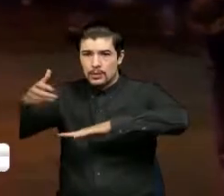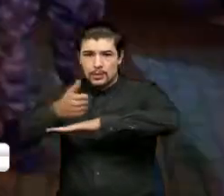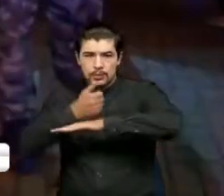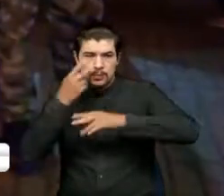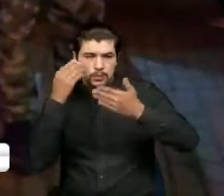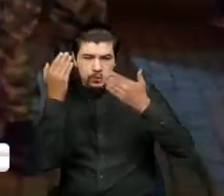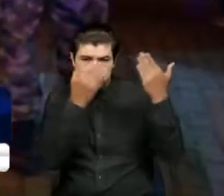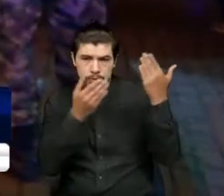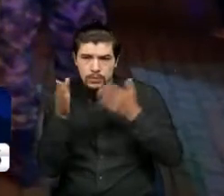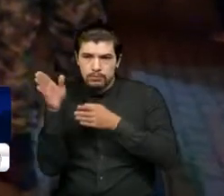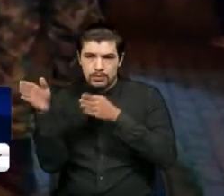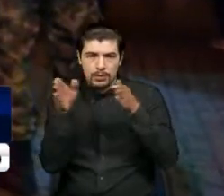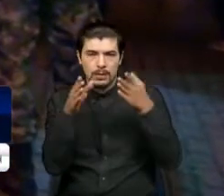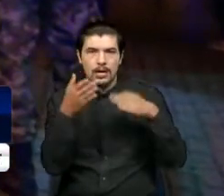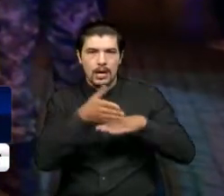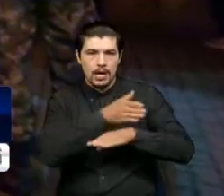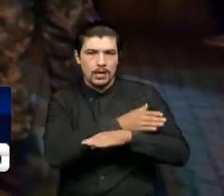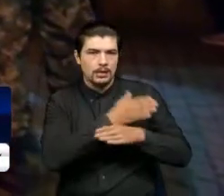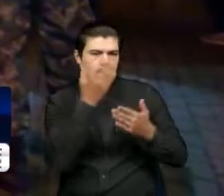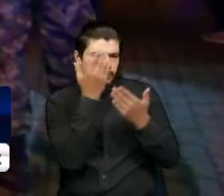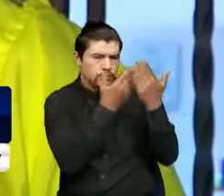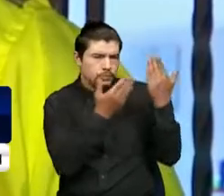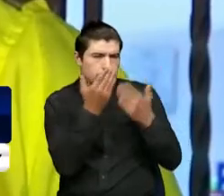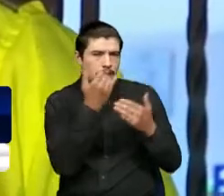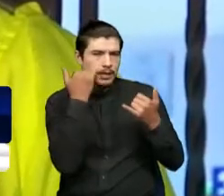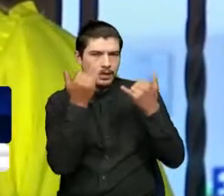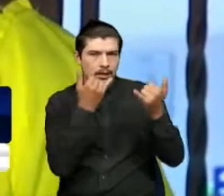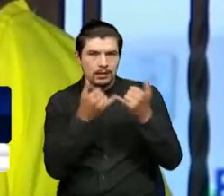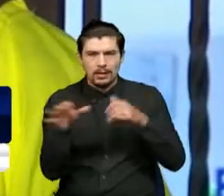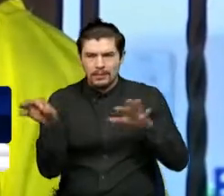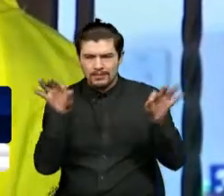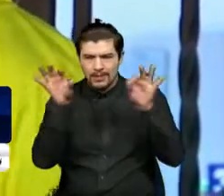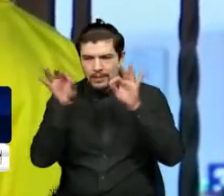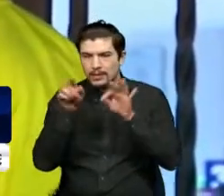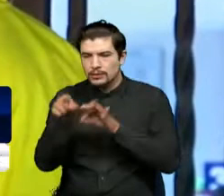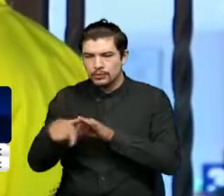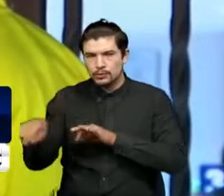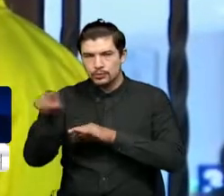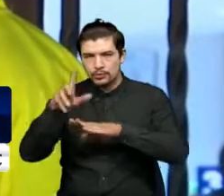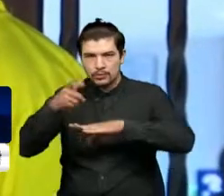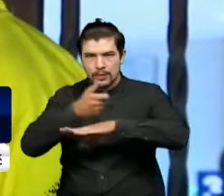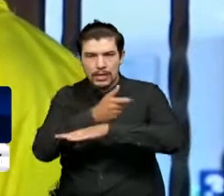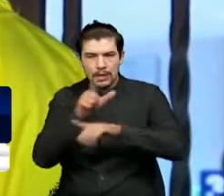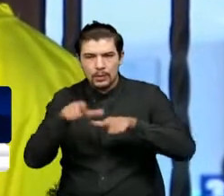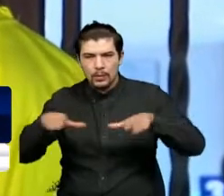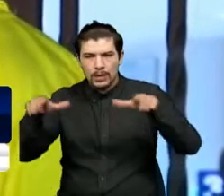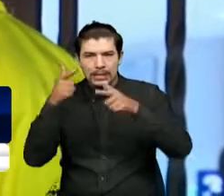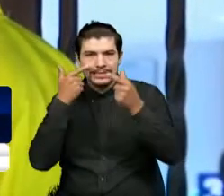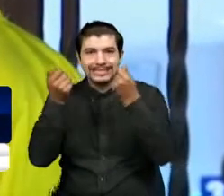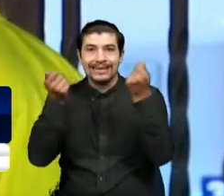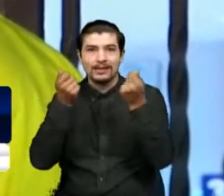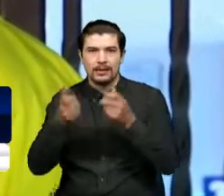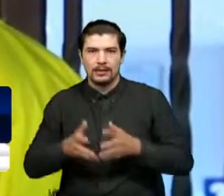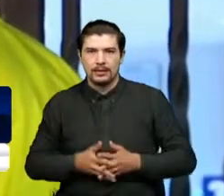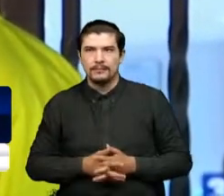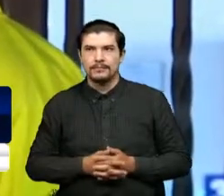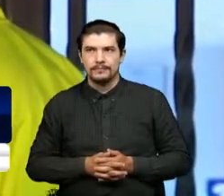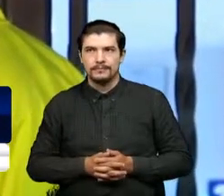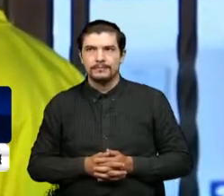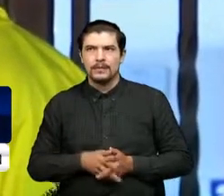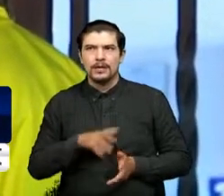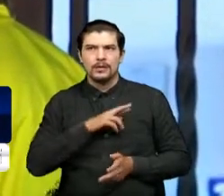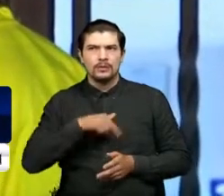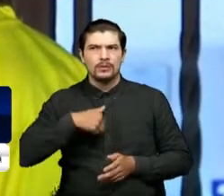este operativo fue previamente estudiado siempre hacemos movimientos en diferentes partes del área metropolitana